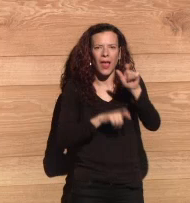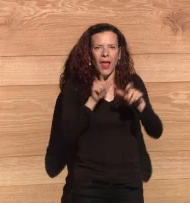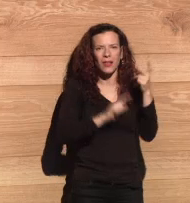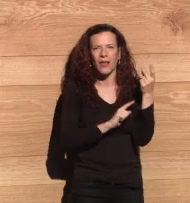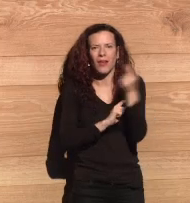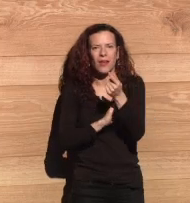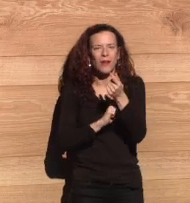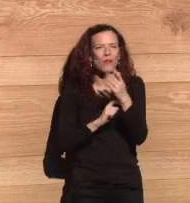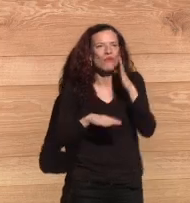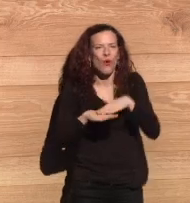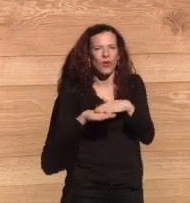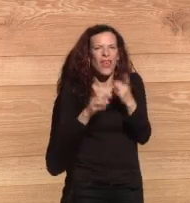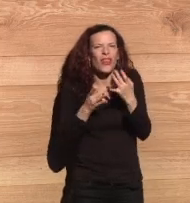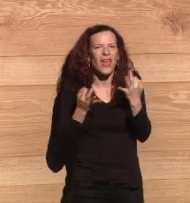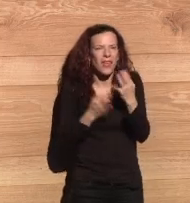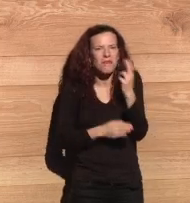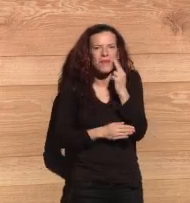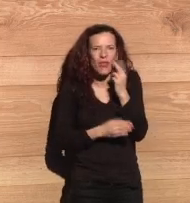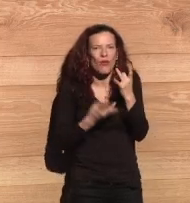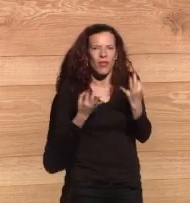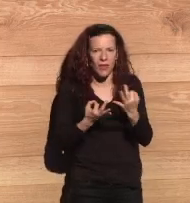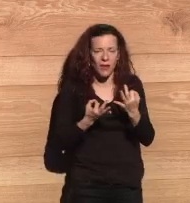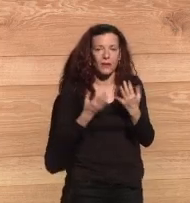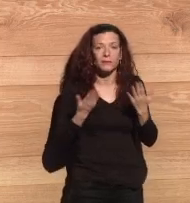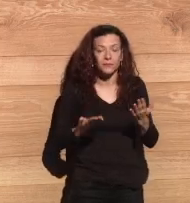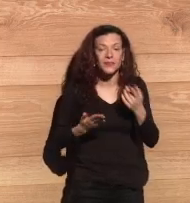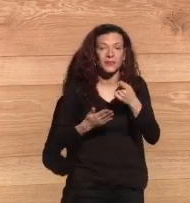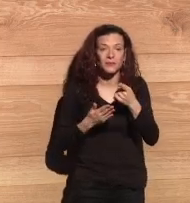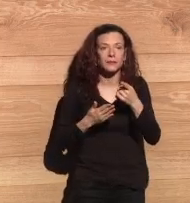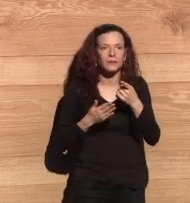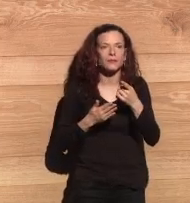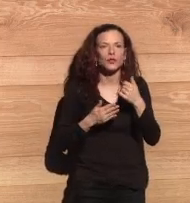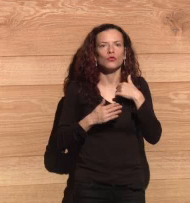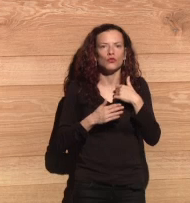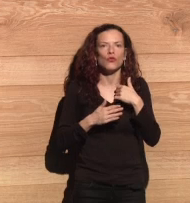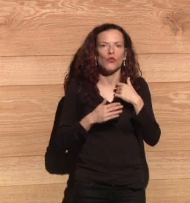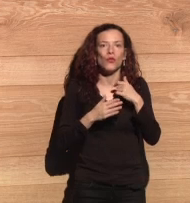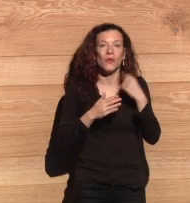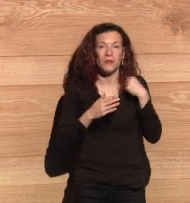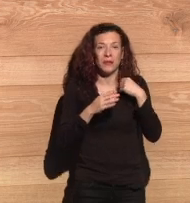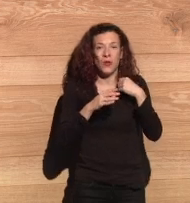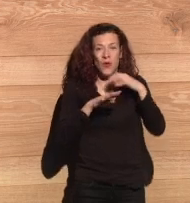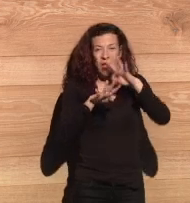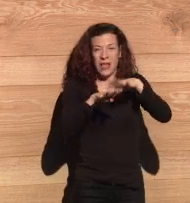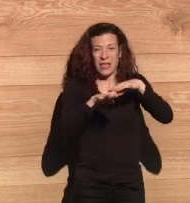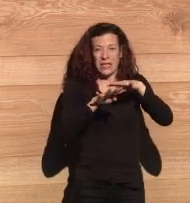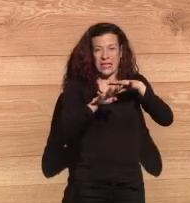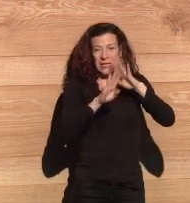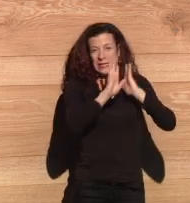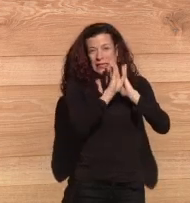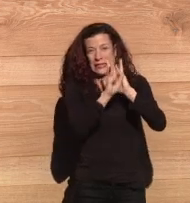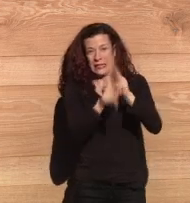está huyendo, de qué está huyendo. Entonces, un trabajo, no solo seguí la caravana en México por 2